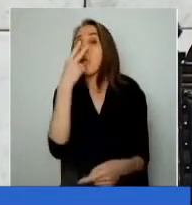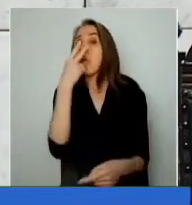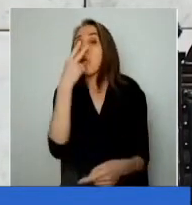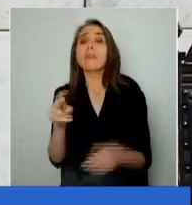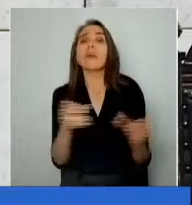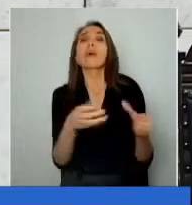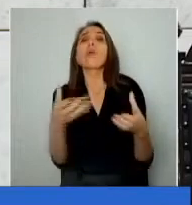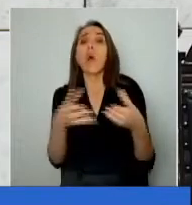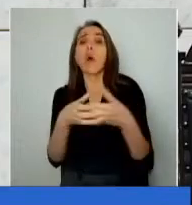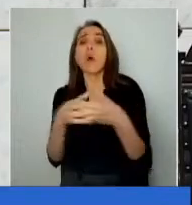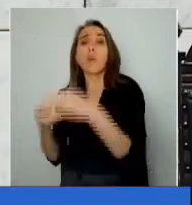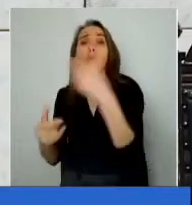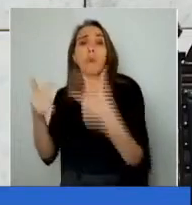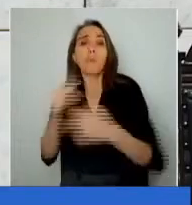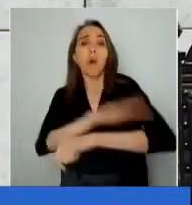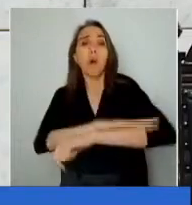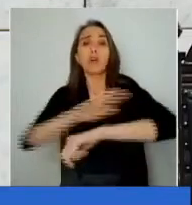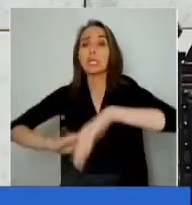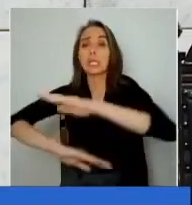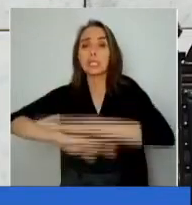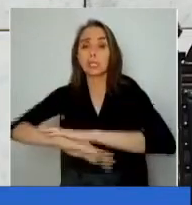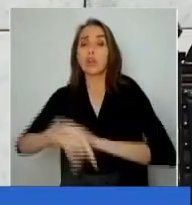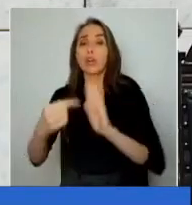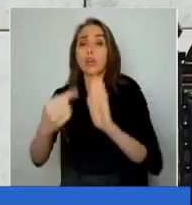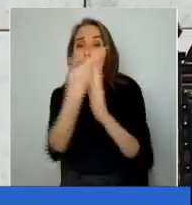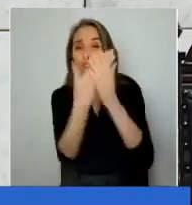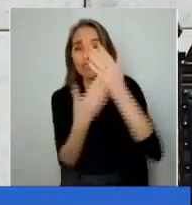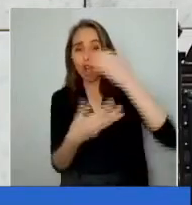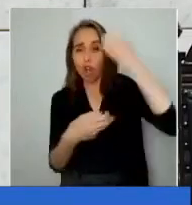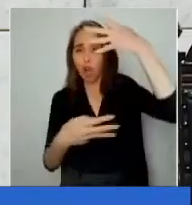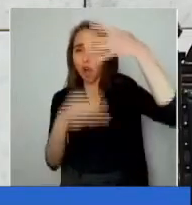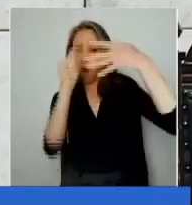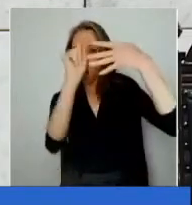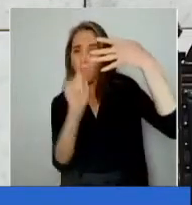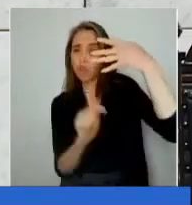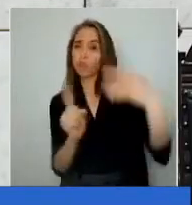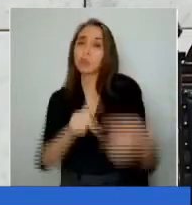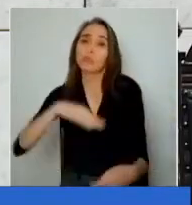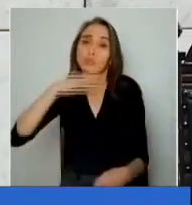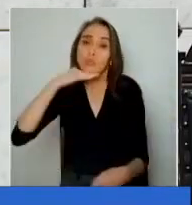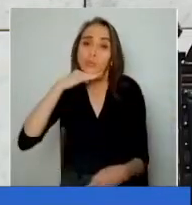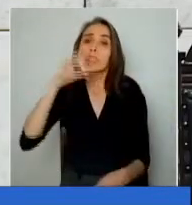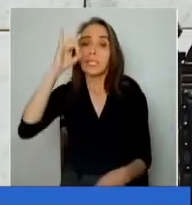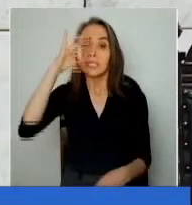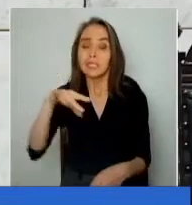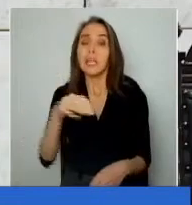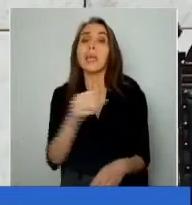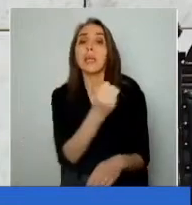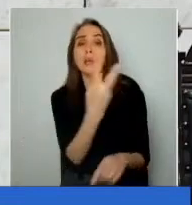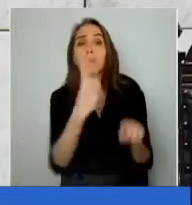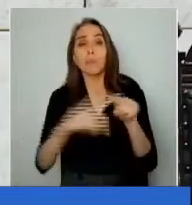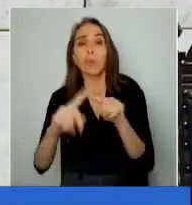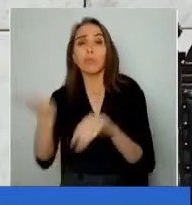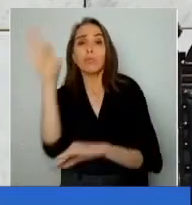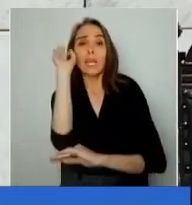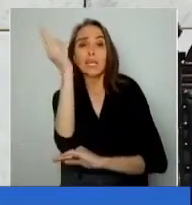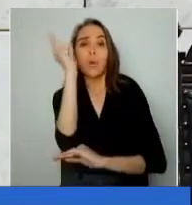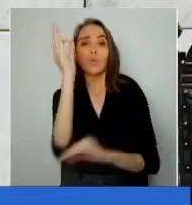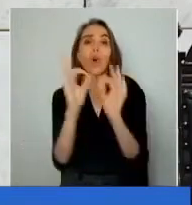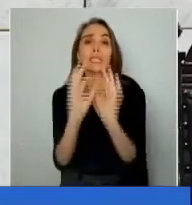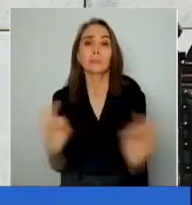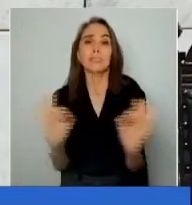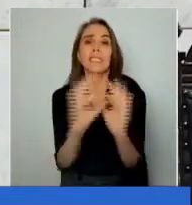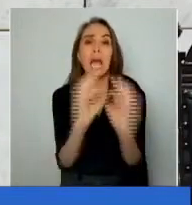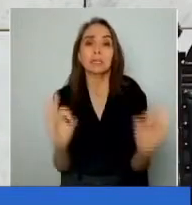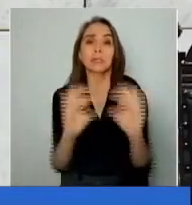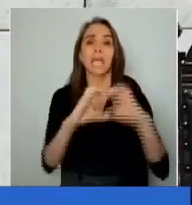ahora bien Esto no es suficiente sé que hemos tenido varias sesiones especiales y que las comisiones legislativas